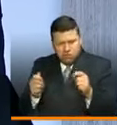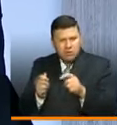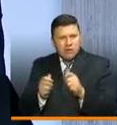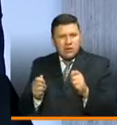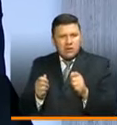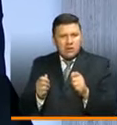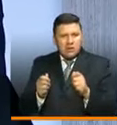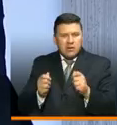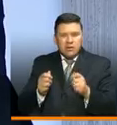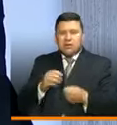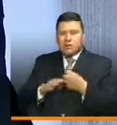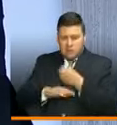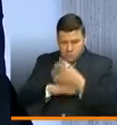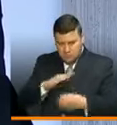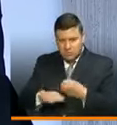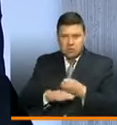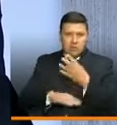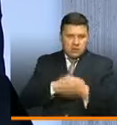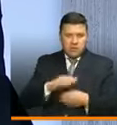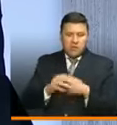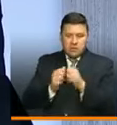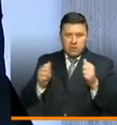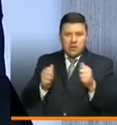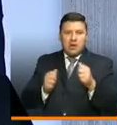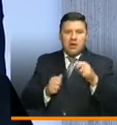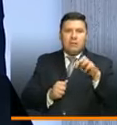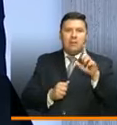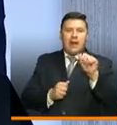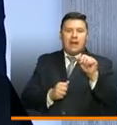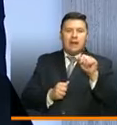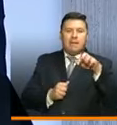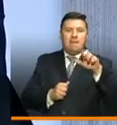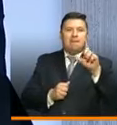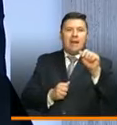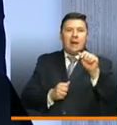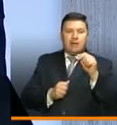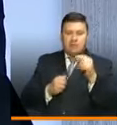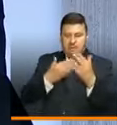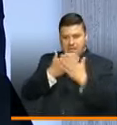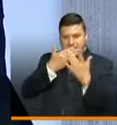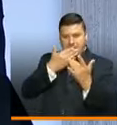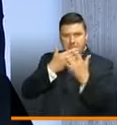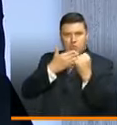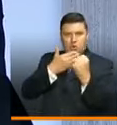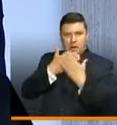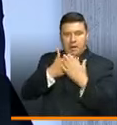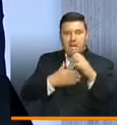material reutilizable, es hecho en PLA. El PLA es un biopolímero